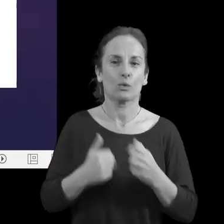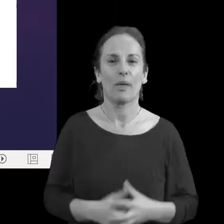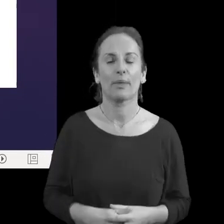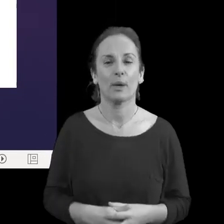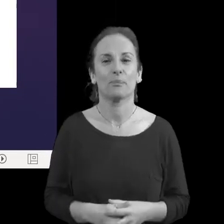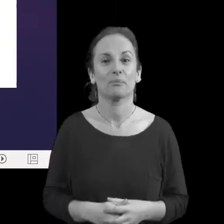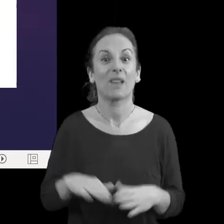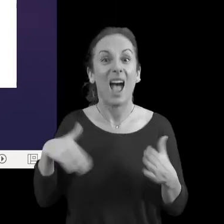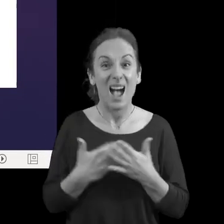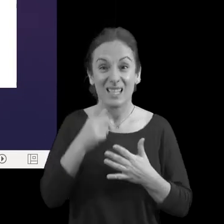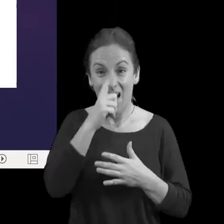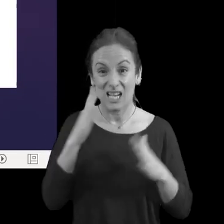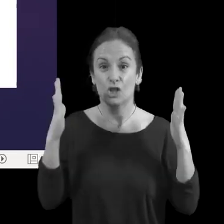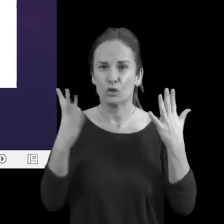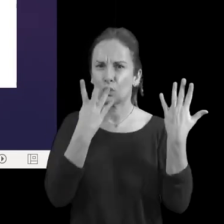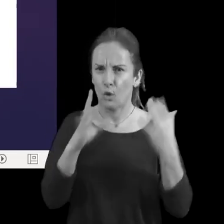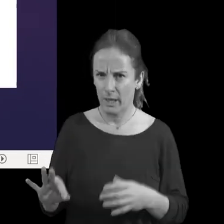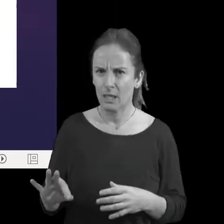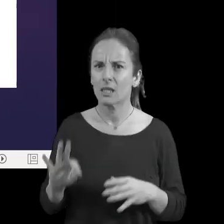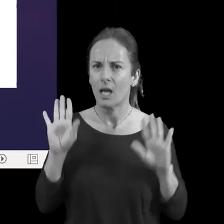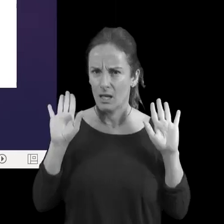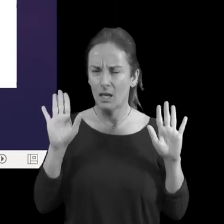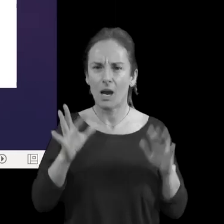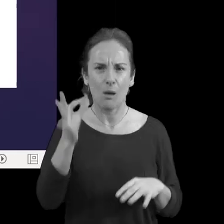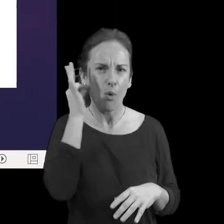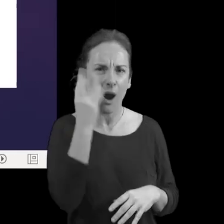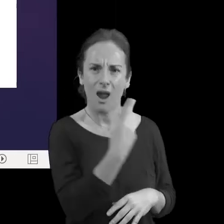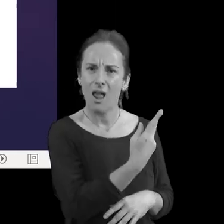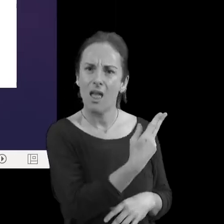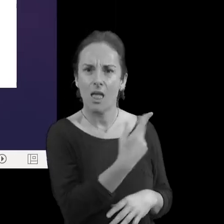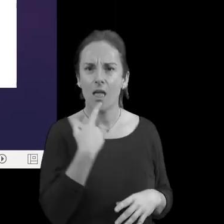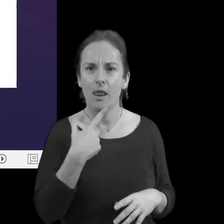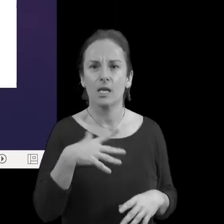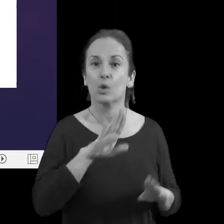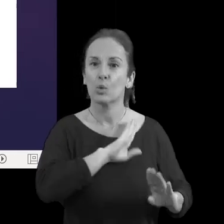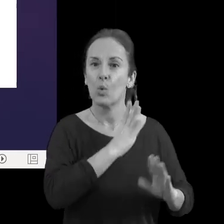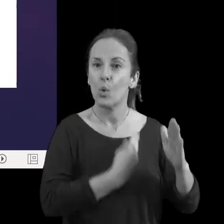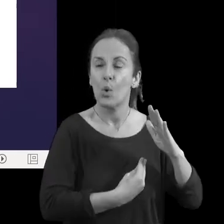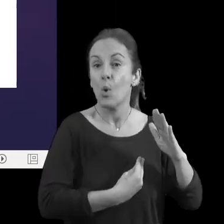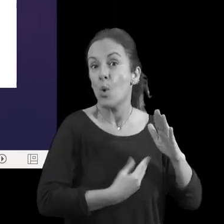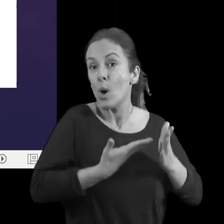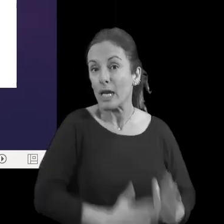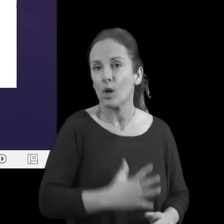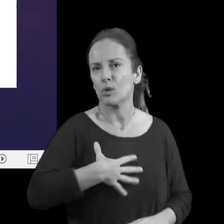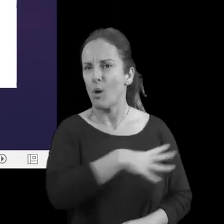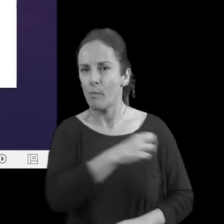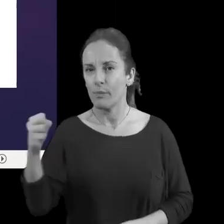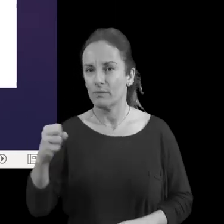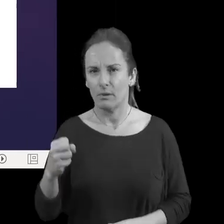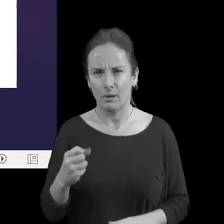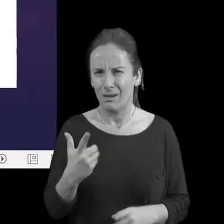90, hay casos de retirada de custodia de hijos y de hijas a lesbianas, solamente bastaba con